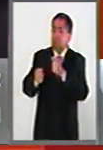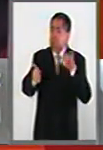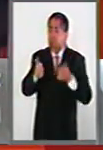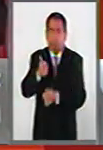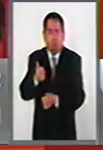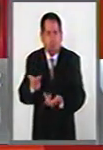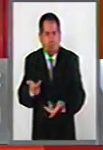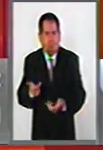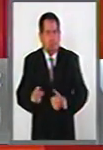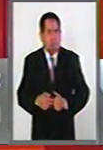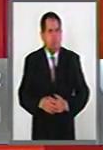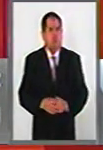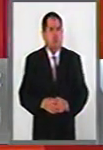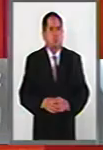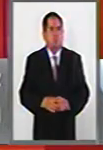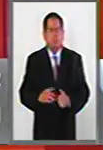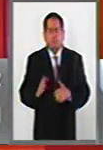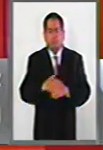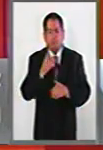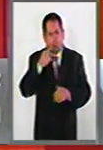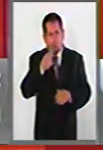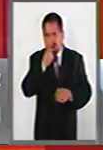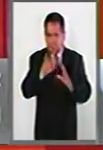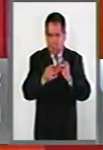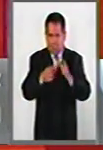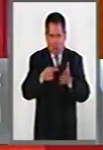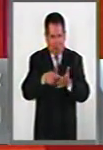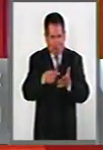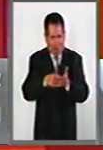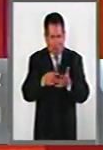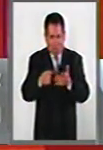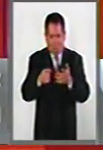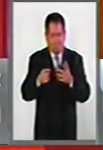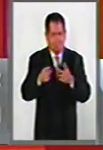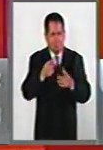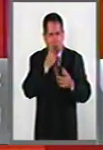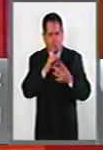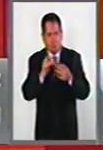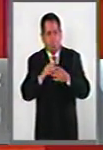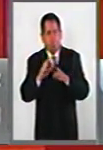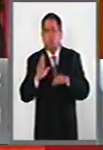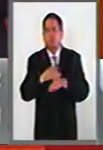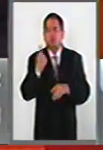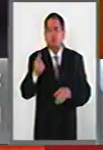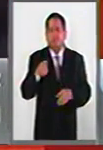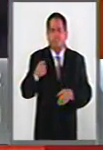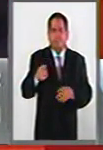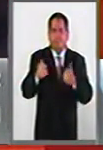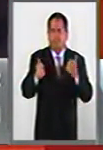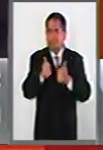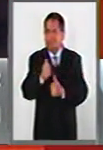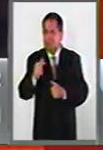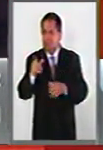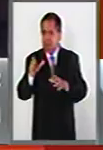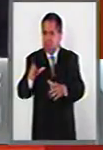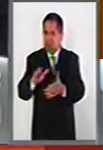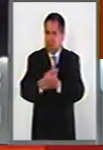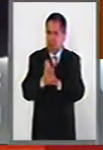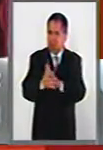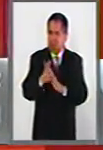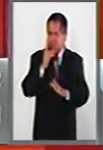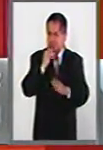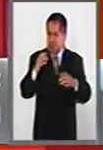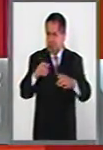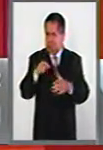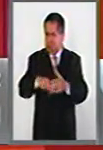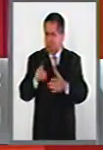documento. ¿Por qué sostengo que esta reforma se orienta al fortalecimiento del Estado policíaco militar? Por lo